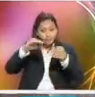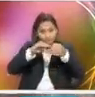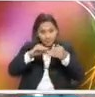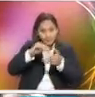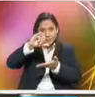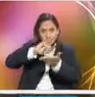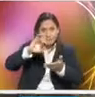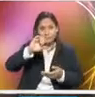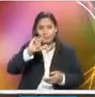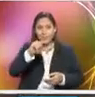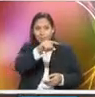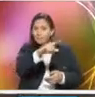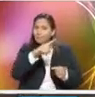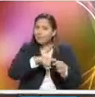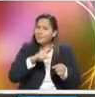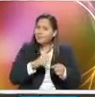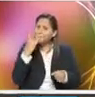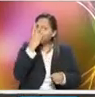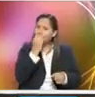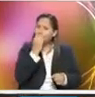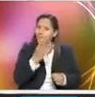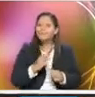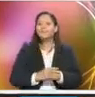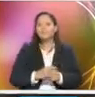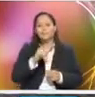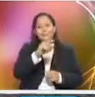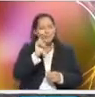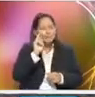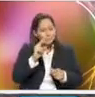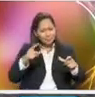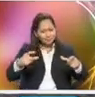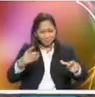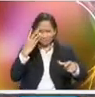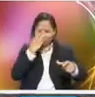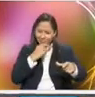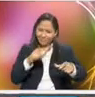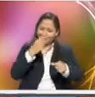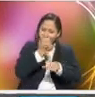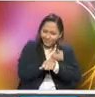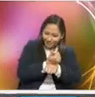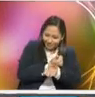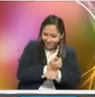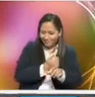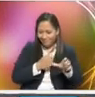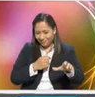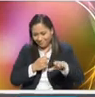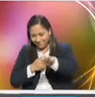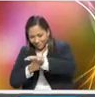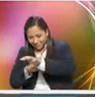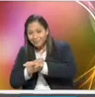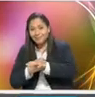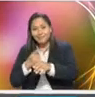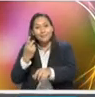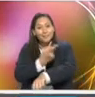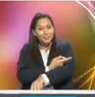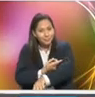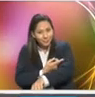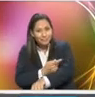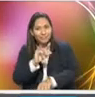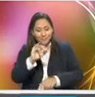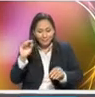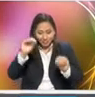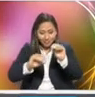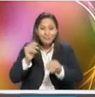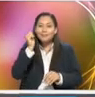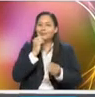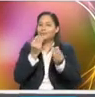de oliva. Mira qué colorido está quedando. ¿Qué tal? Queda Se ve padre, muy ¿no? bien además el amarillo. Sí, la combinación de durazno. colores. Sí, siempre